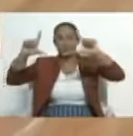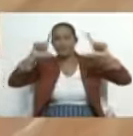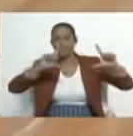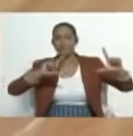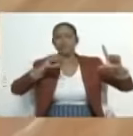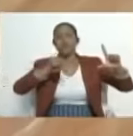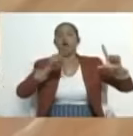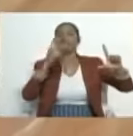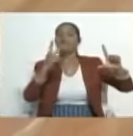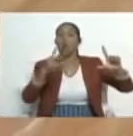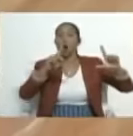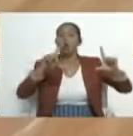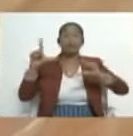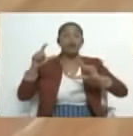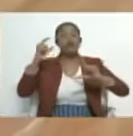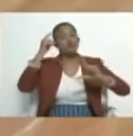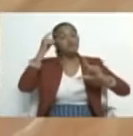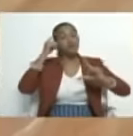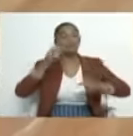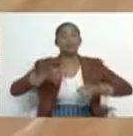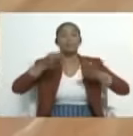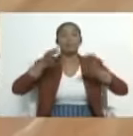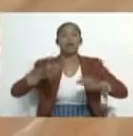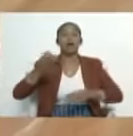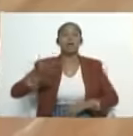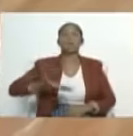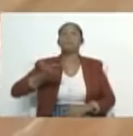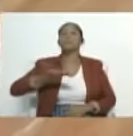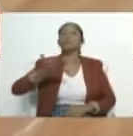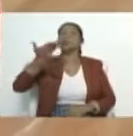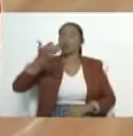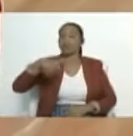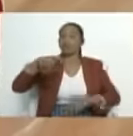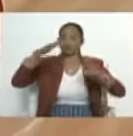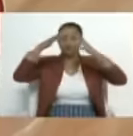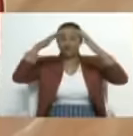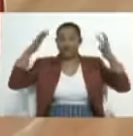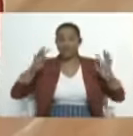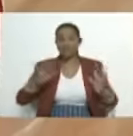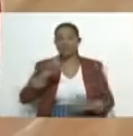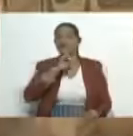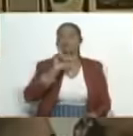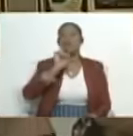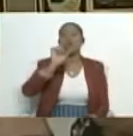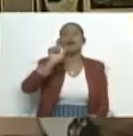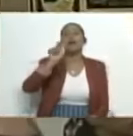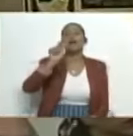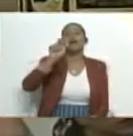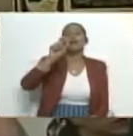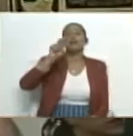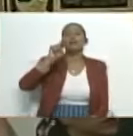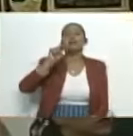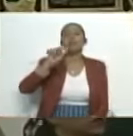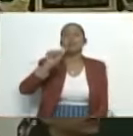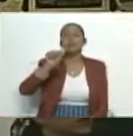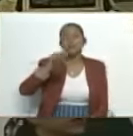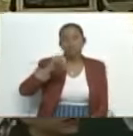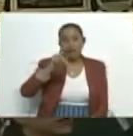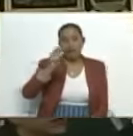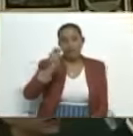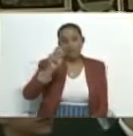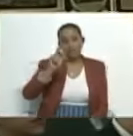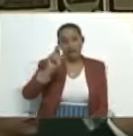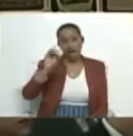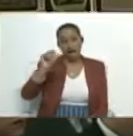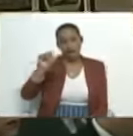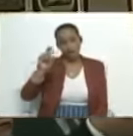dos grandes fechas aquí en esta capilla Santa Rosa, y que lo podemos ver allí